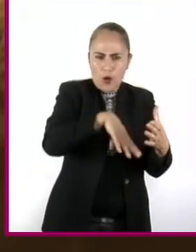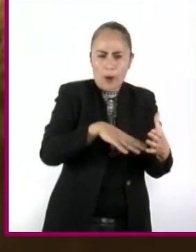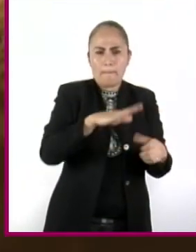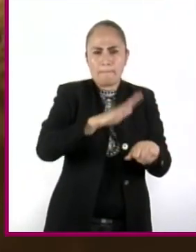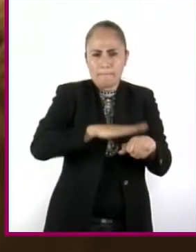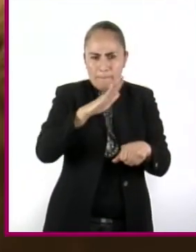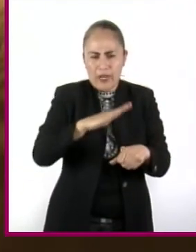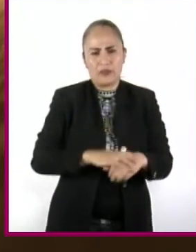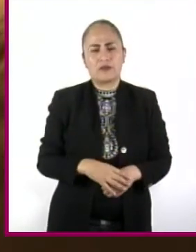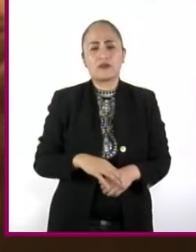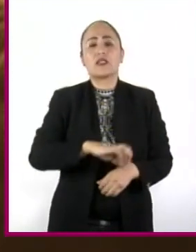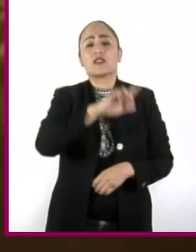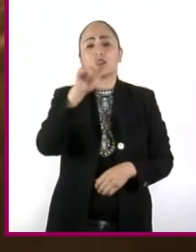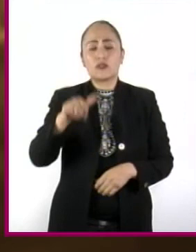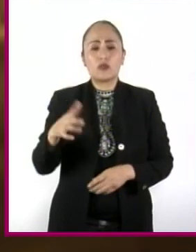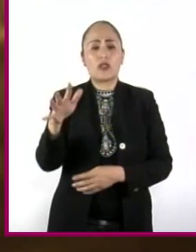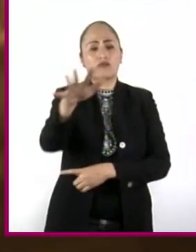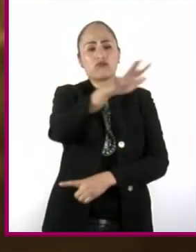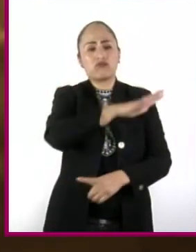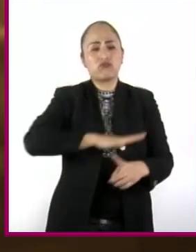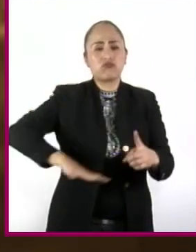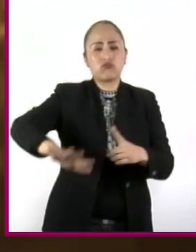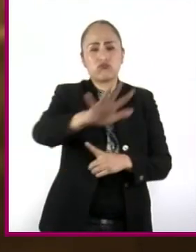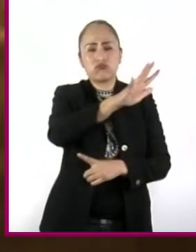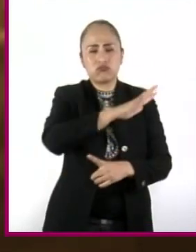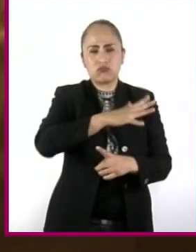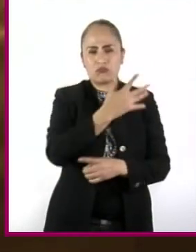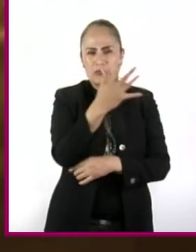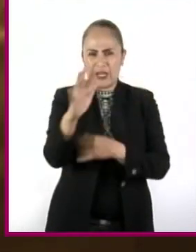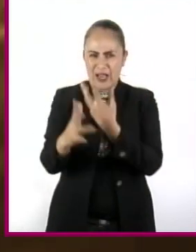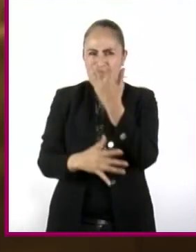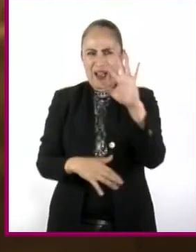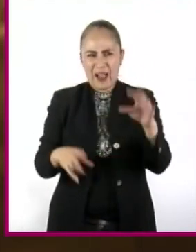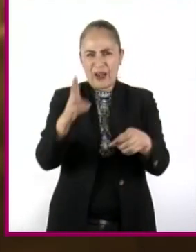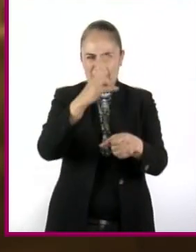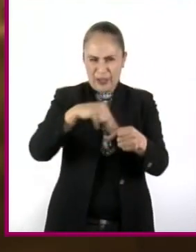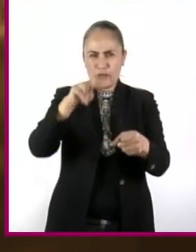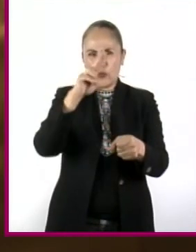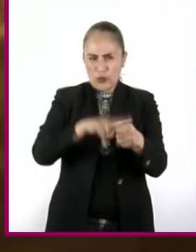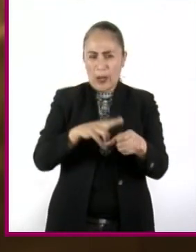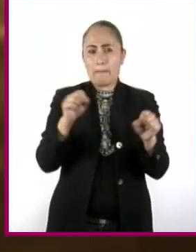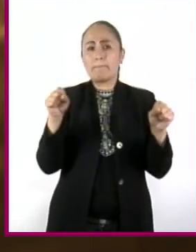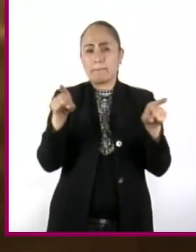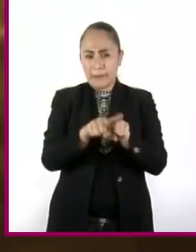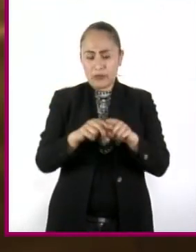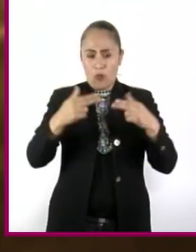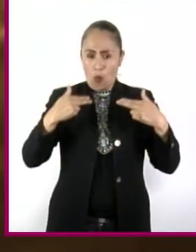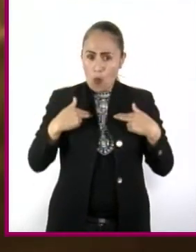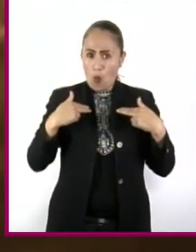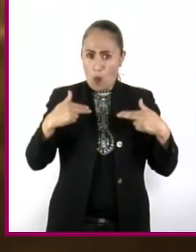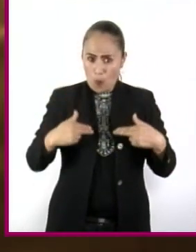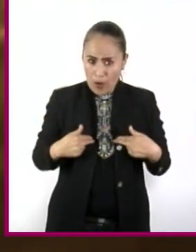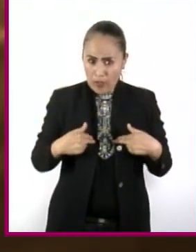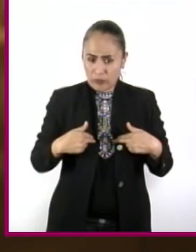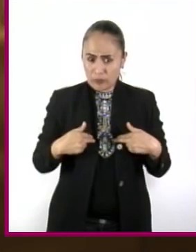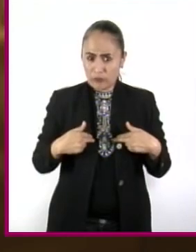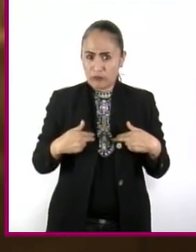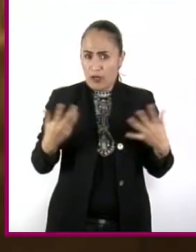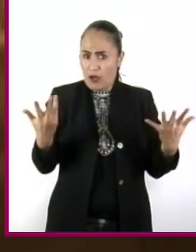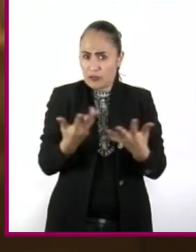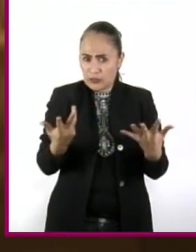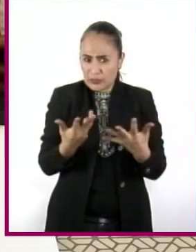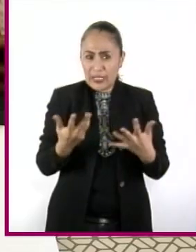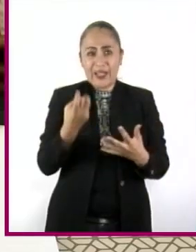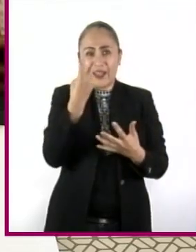de la biosfera, de la atmósfera y de la acción humana, pues es un sistema muy, muy